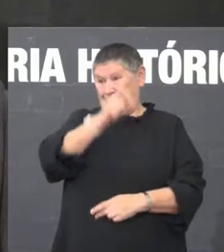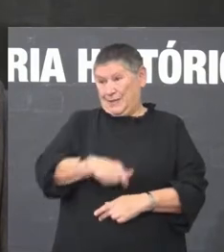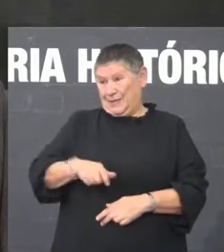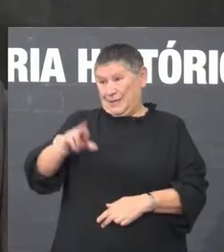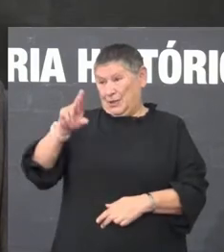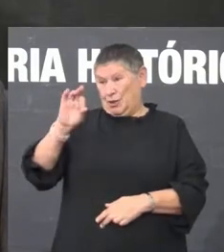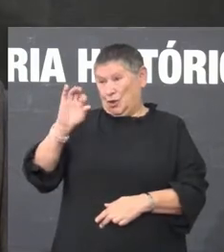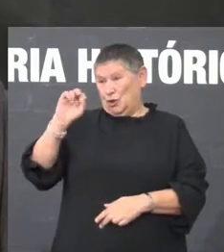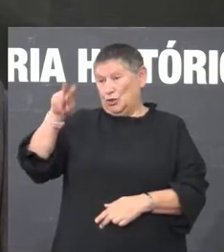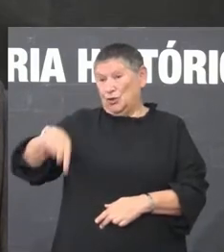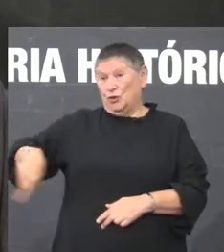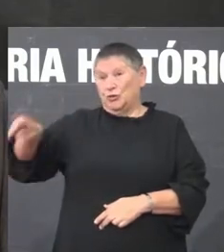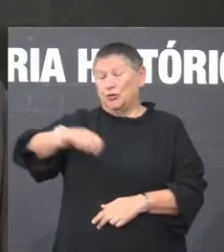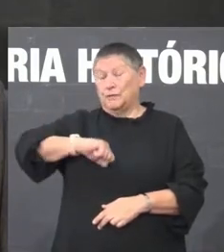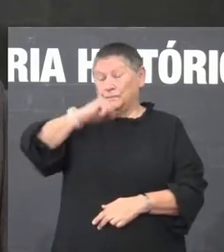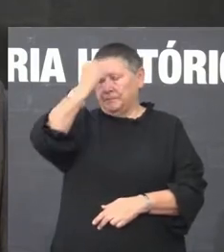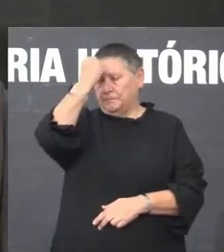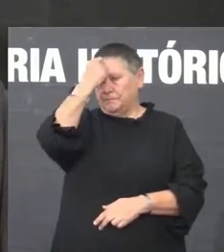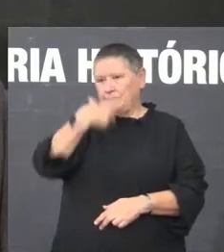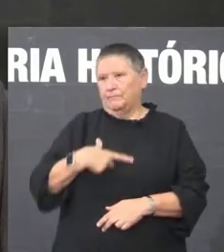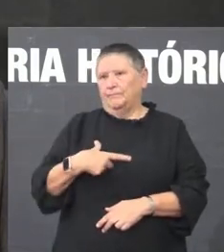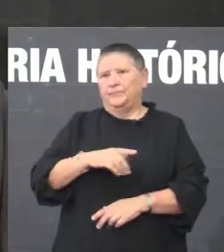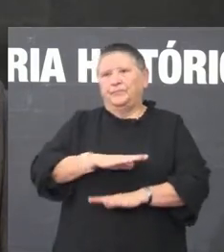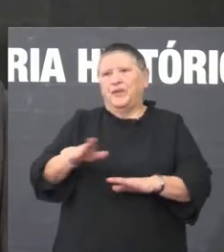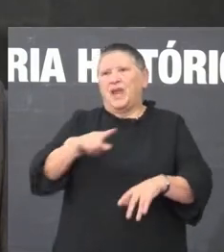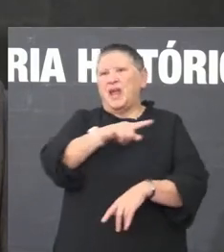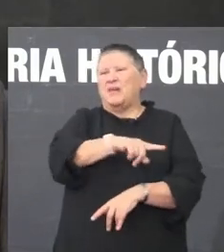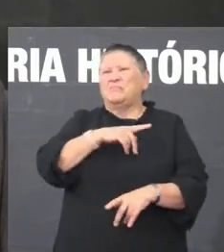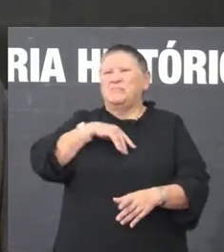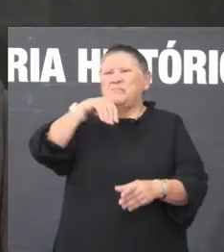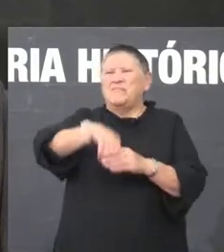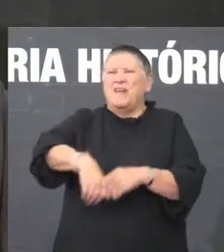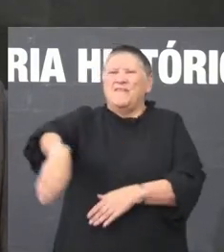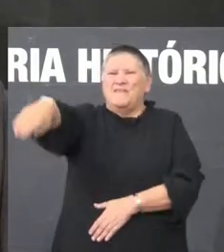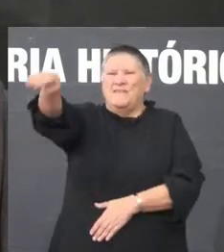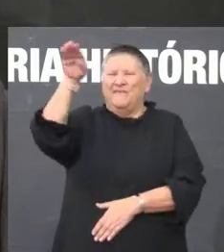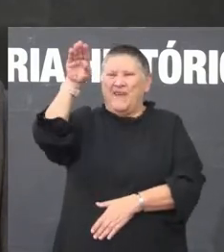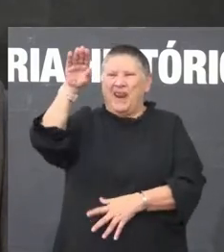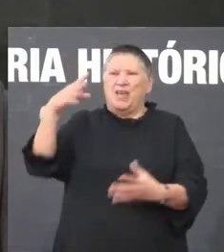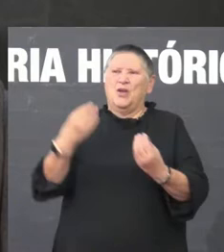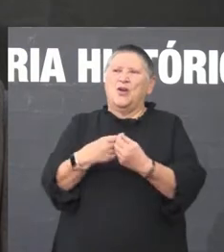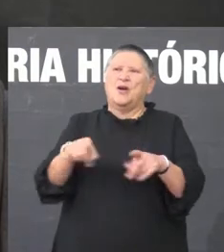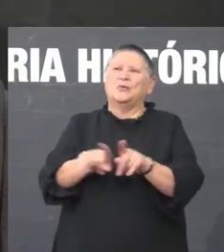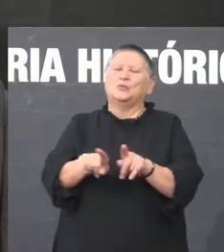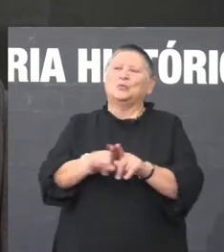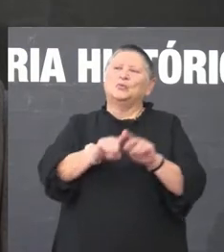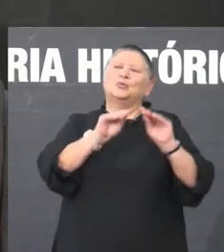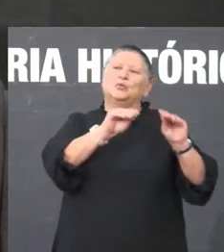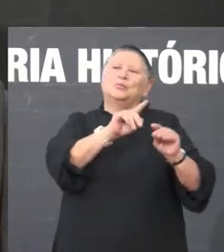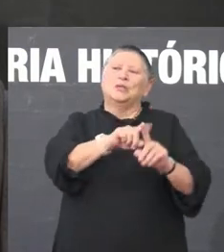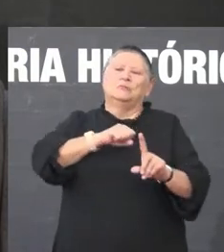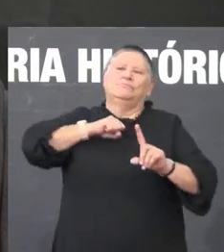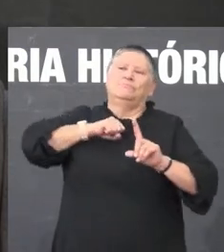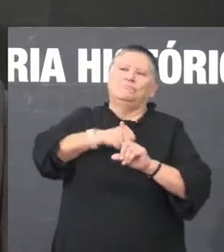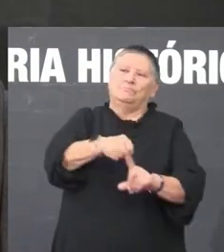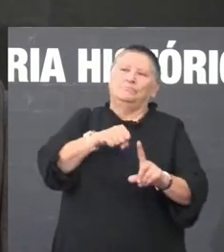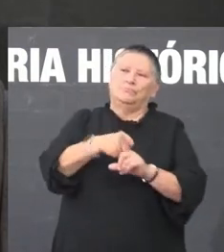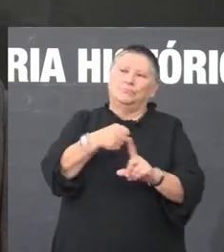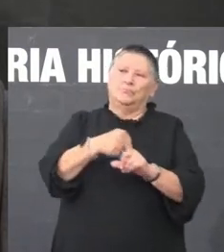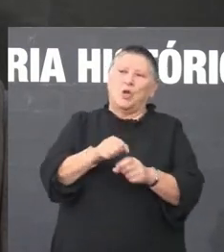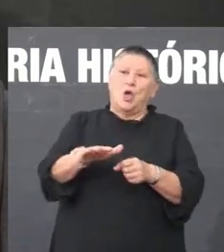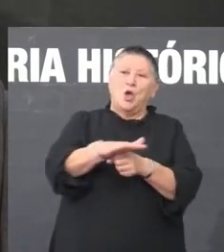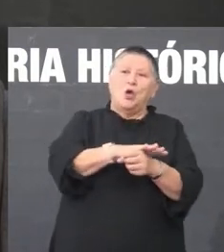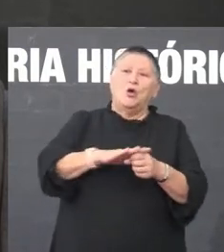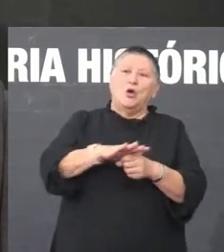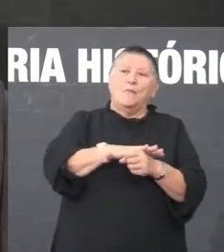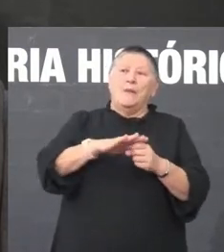quedan pálidos, porque era destacado militante de Falange xunto co irmão, responsable da represión na comarca dos